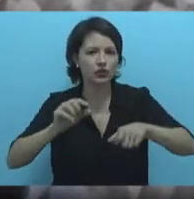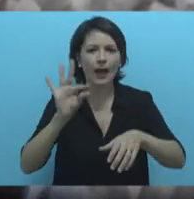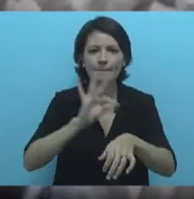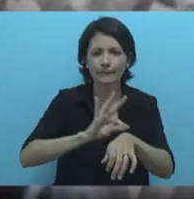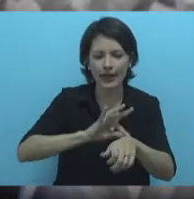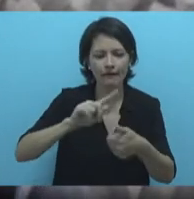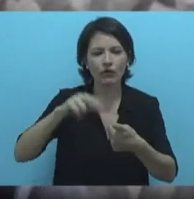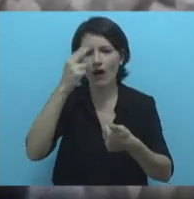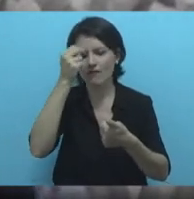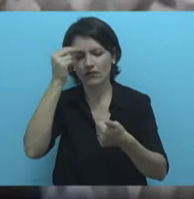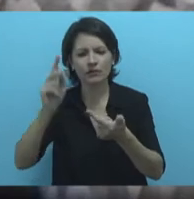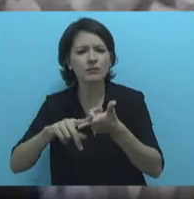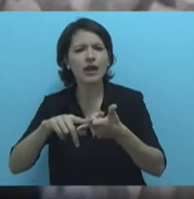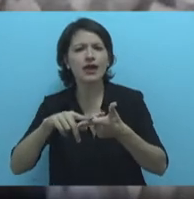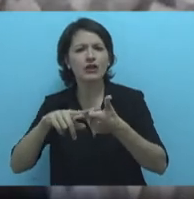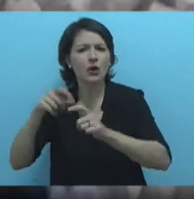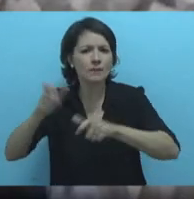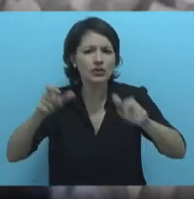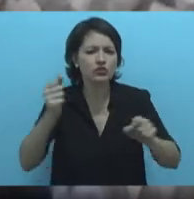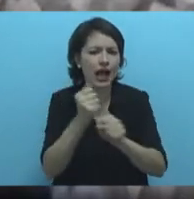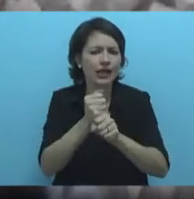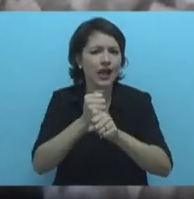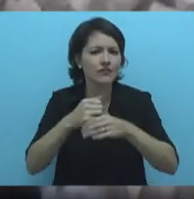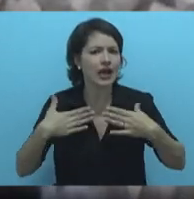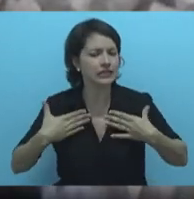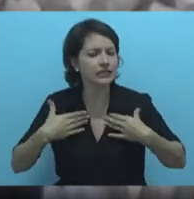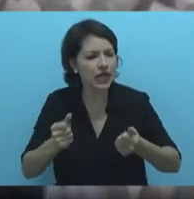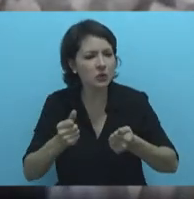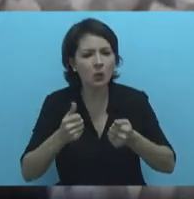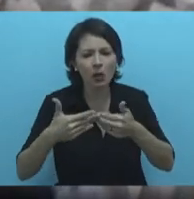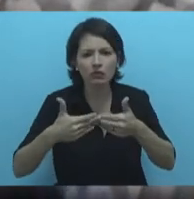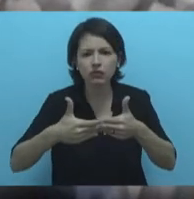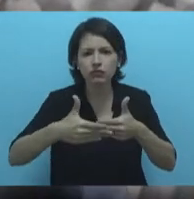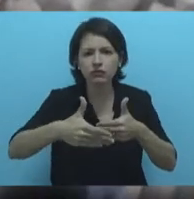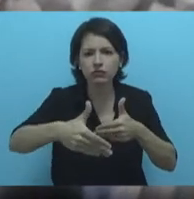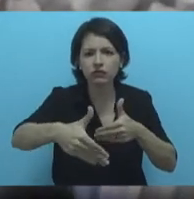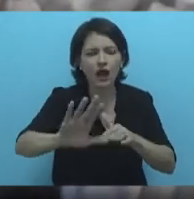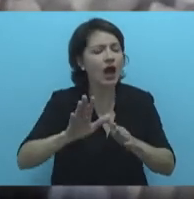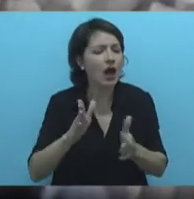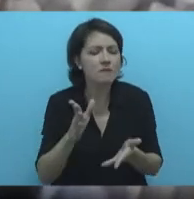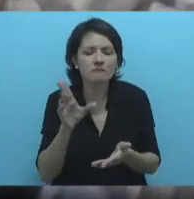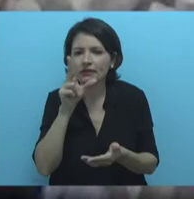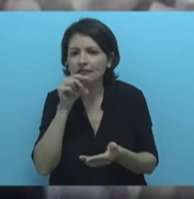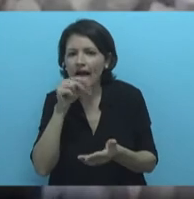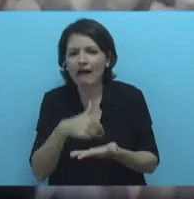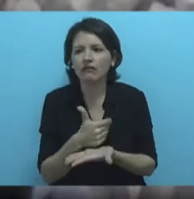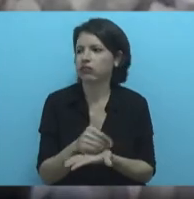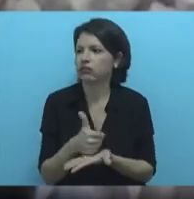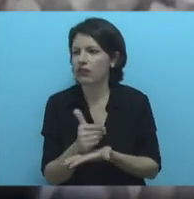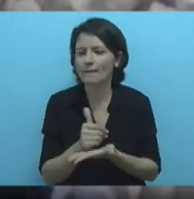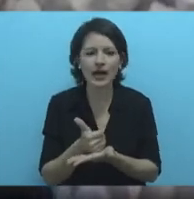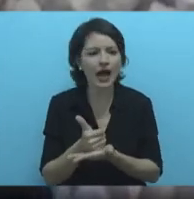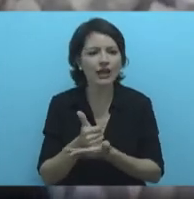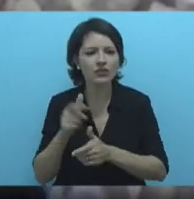esta situación se extienda en el tiempo y las trabajadoras y trabajadores de la salud tengan que recurrir